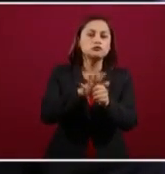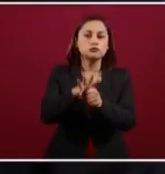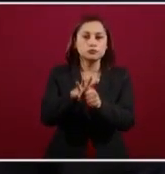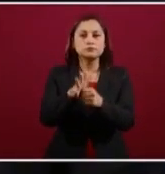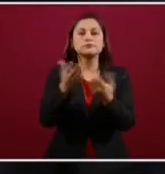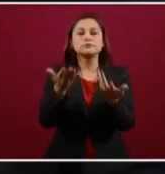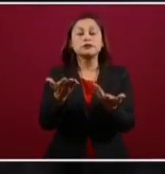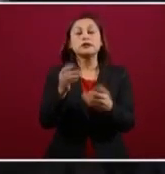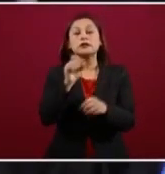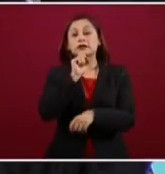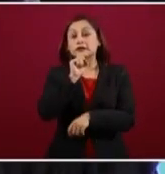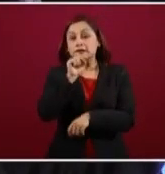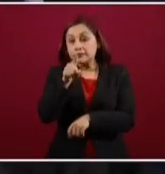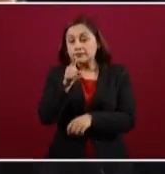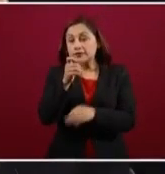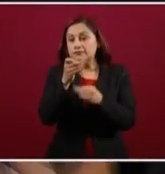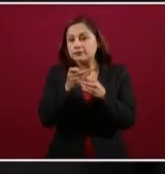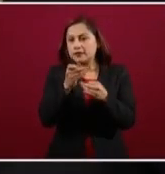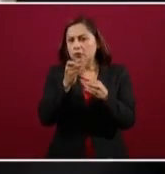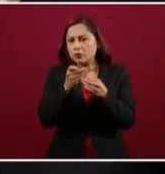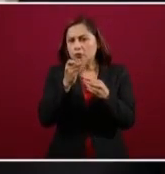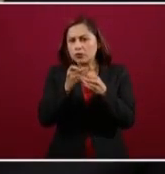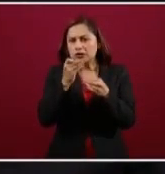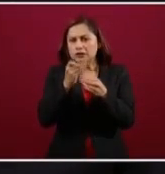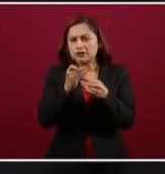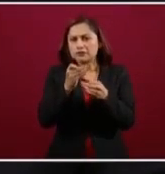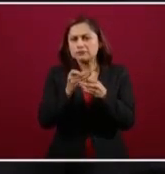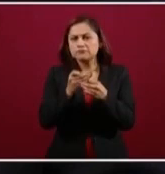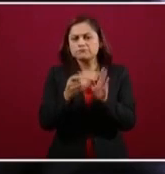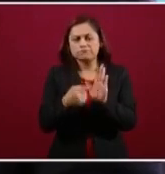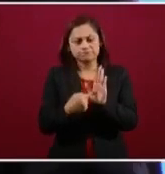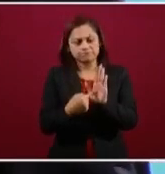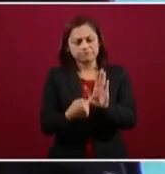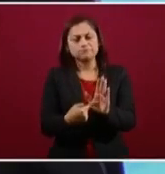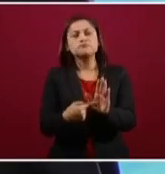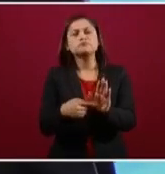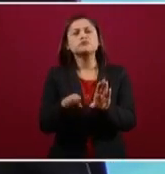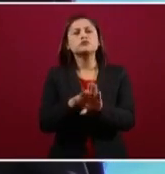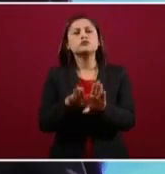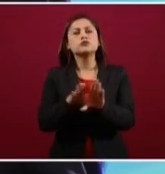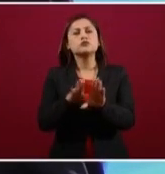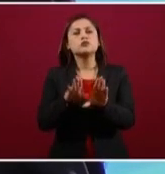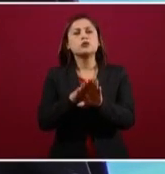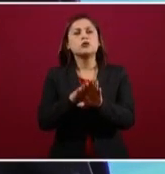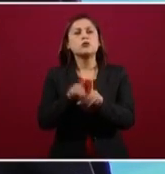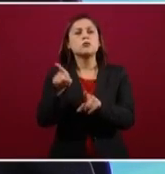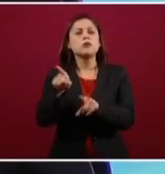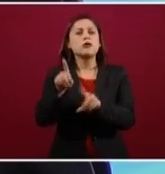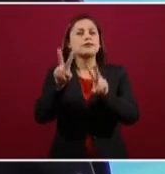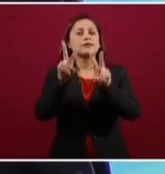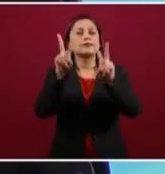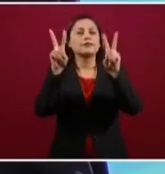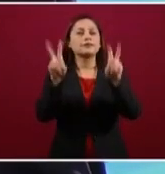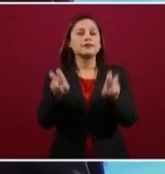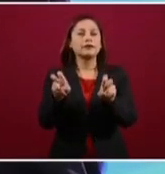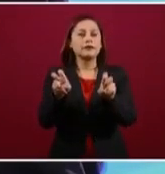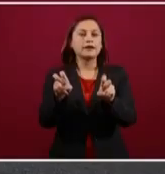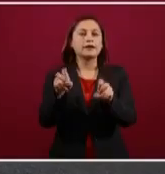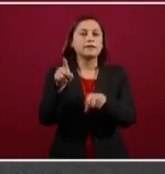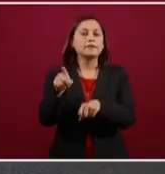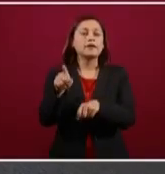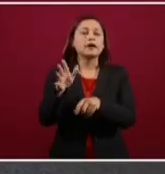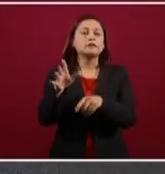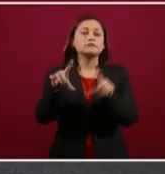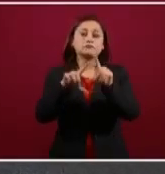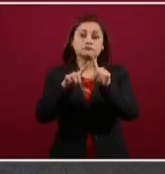estamos también en el concierto de las naciones, cómo está la economía